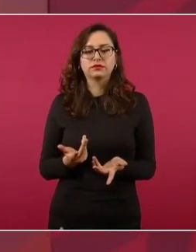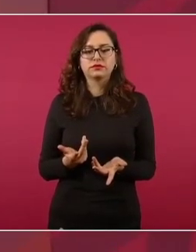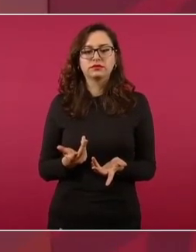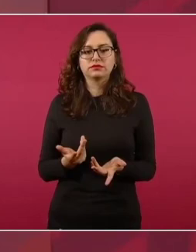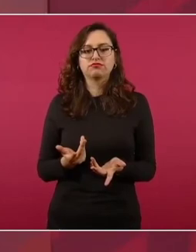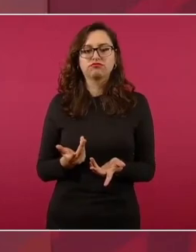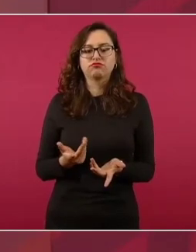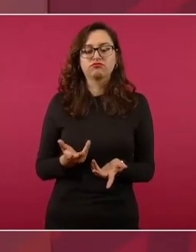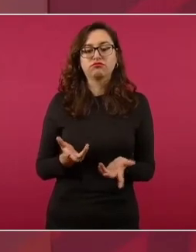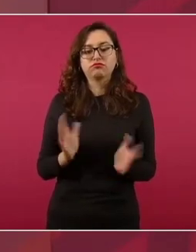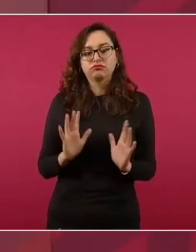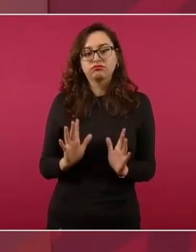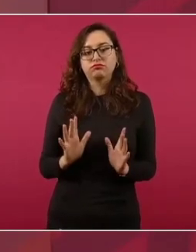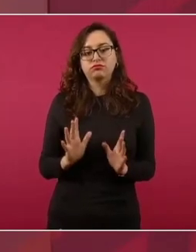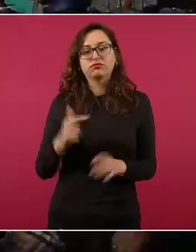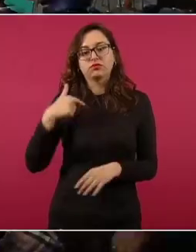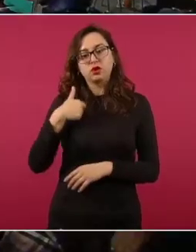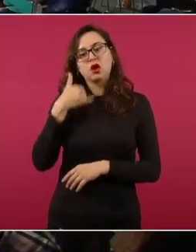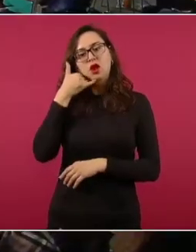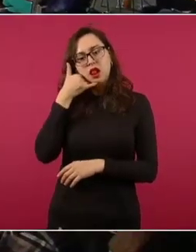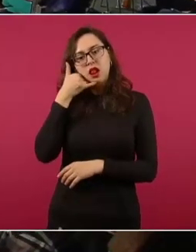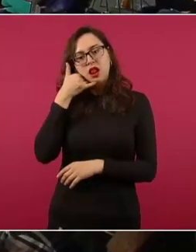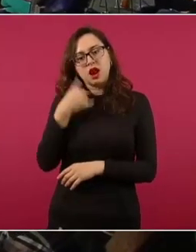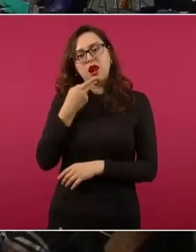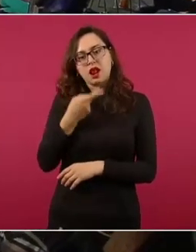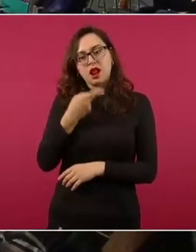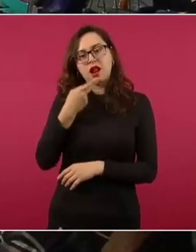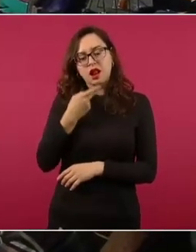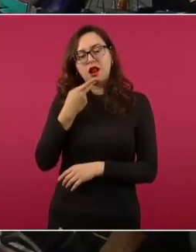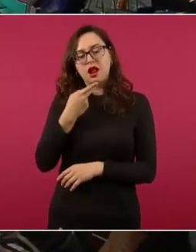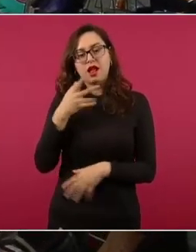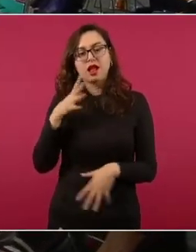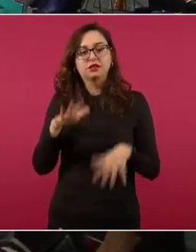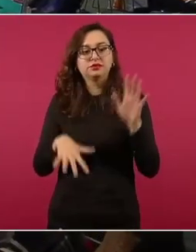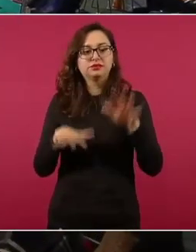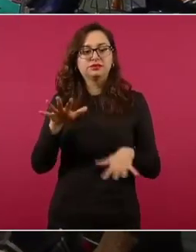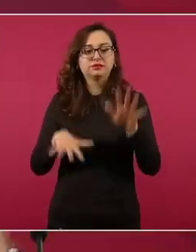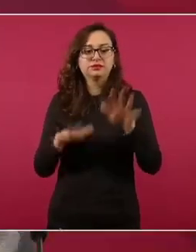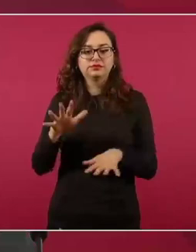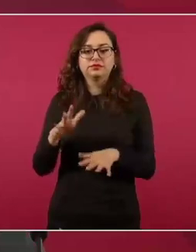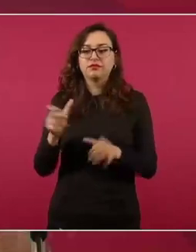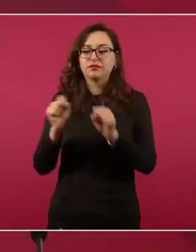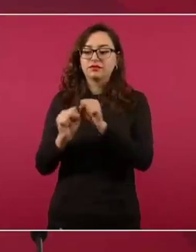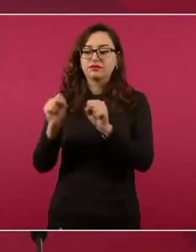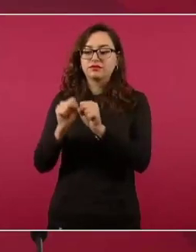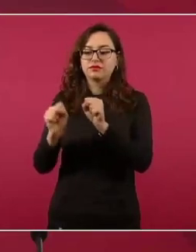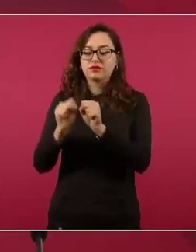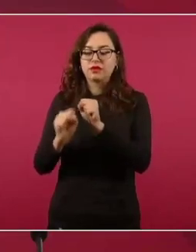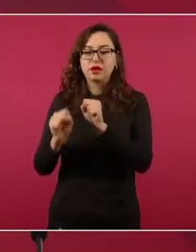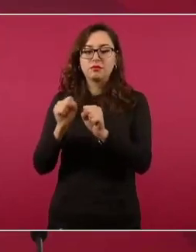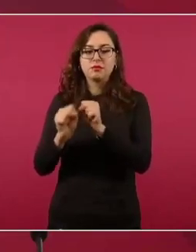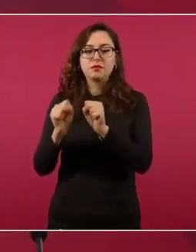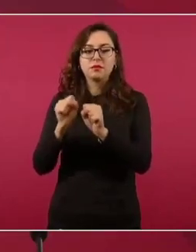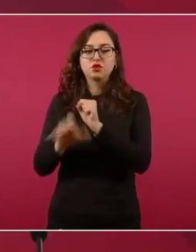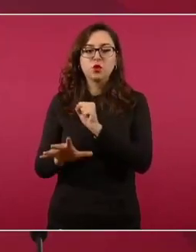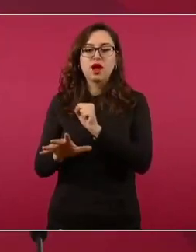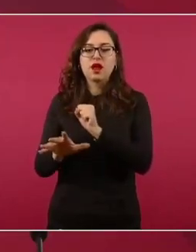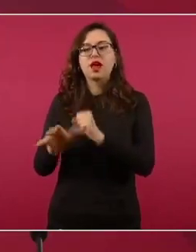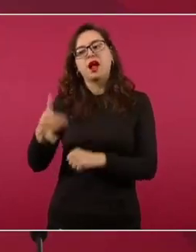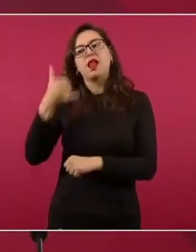todo el rosario, ¿no?, que se leían ahí las amigas de mi suegra por teléfono,